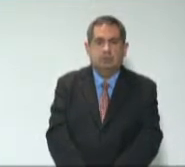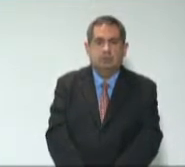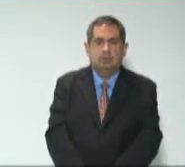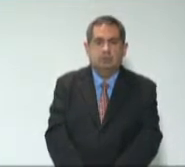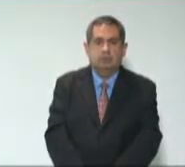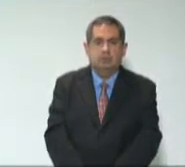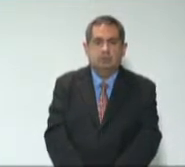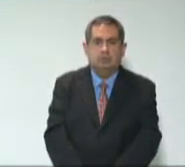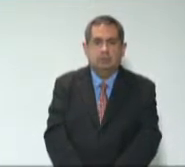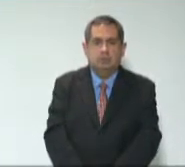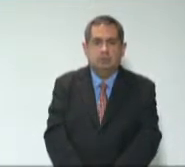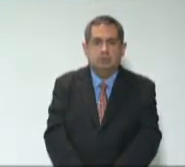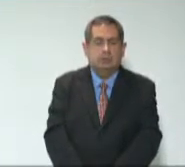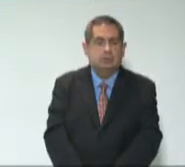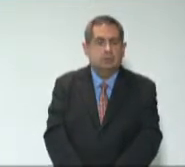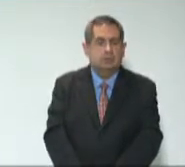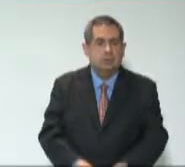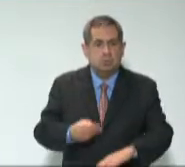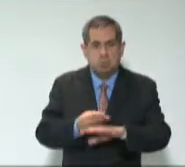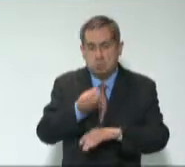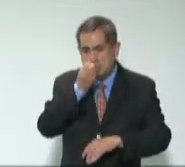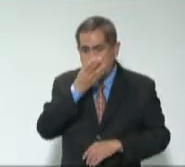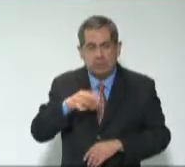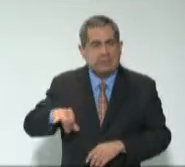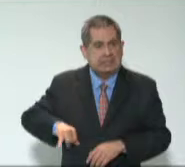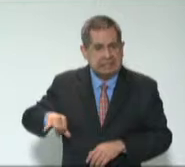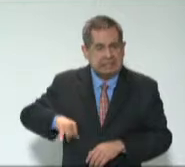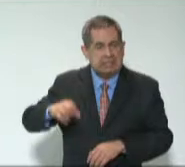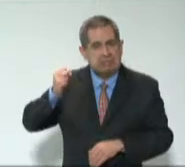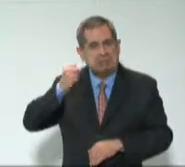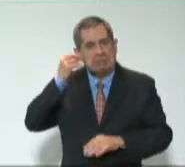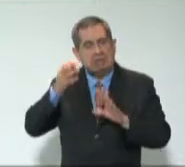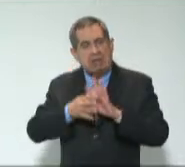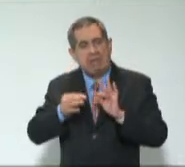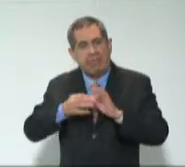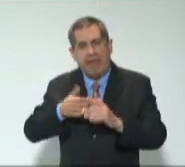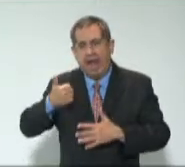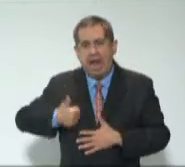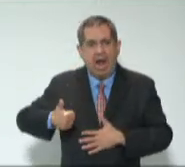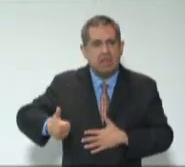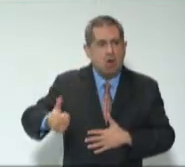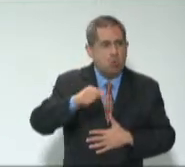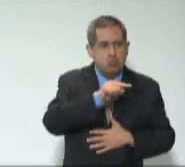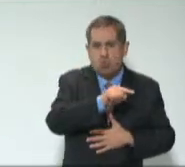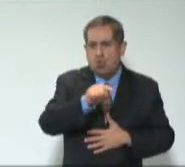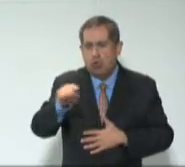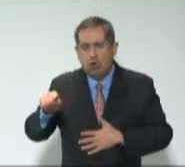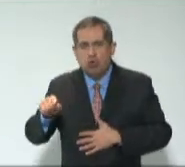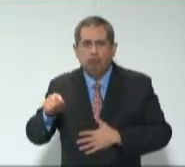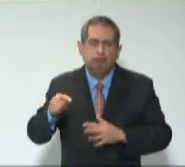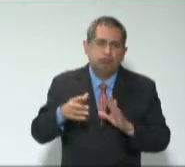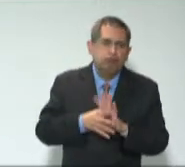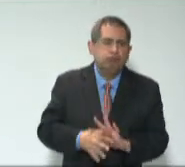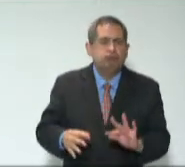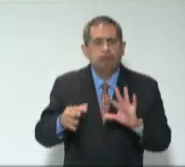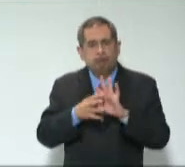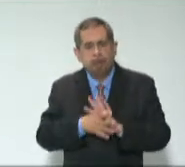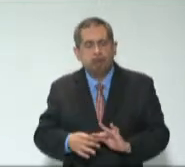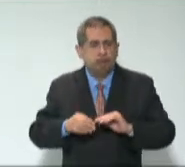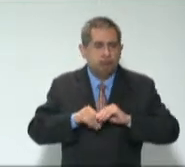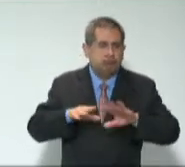muy muy muy interesante ha sido la exposición y la participación de todos los que nos han